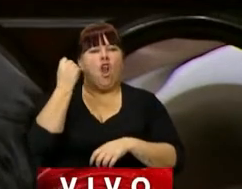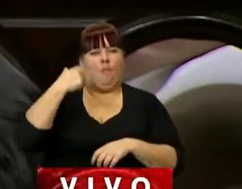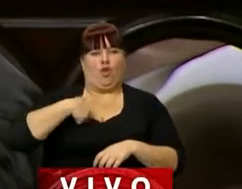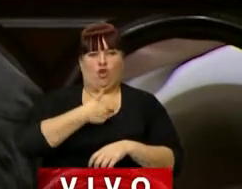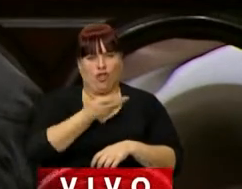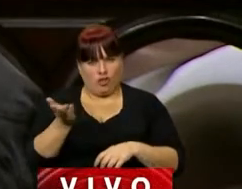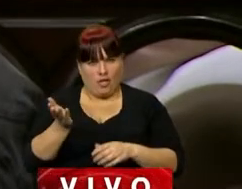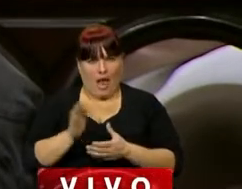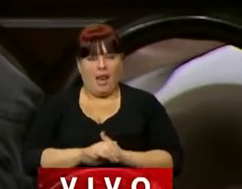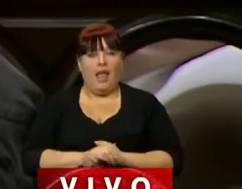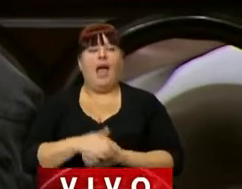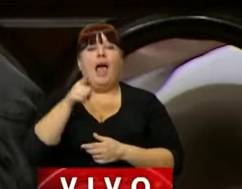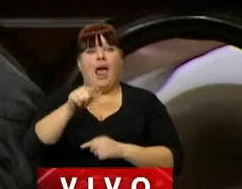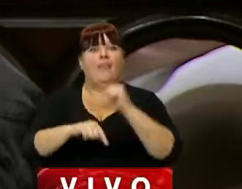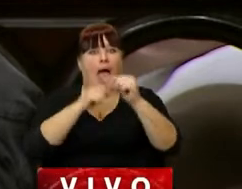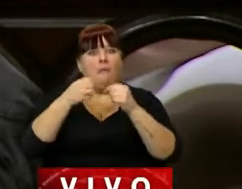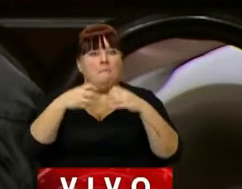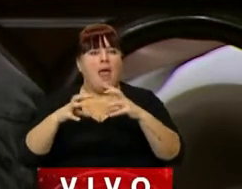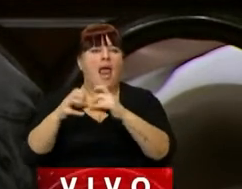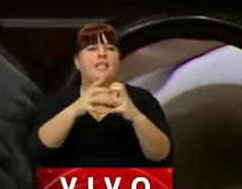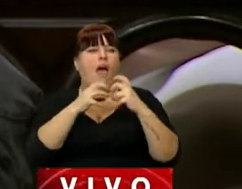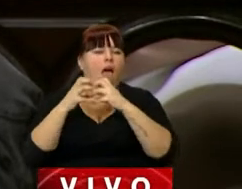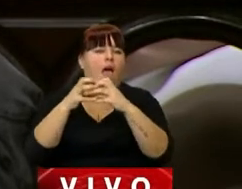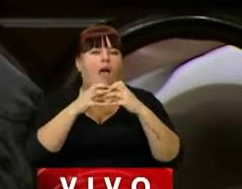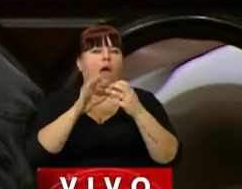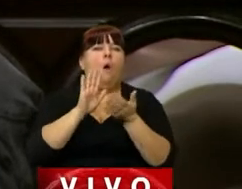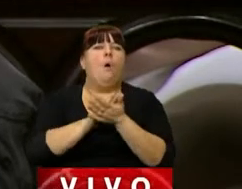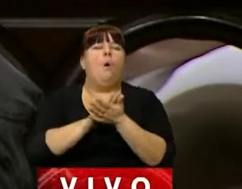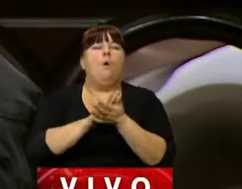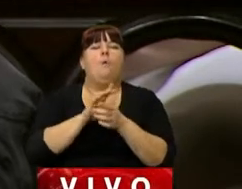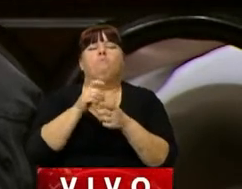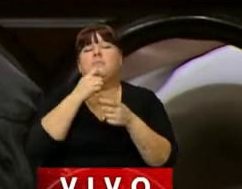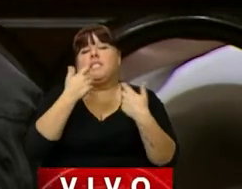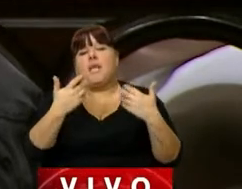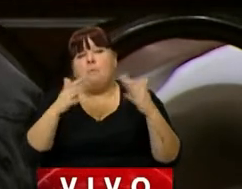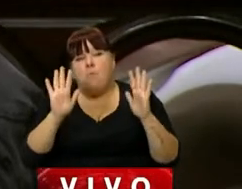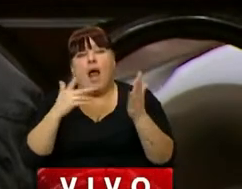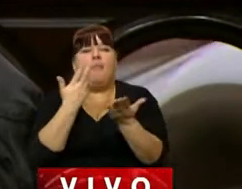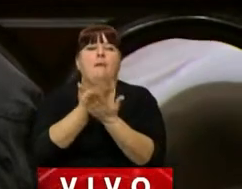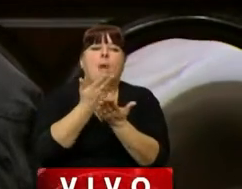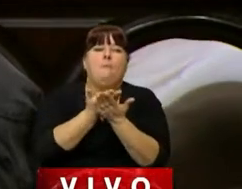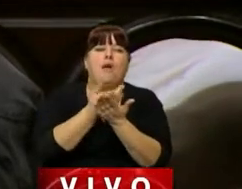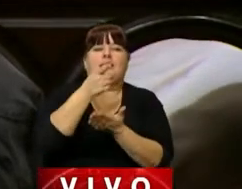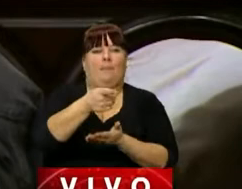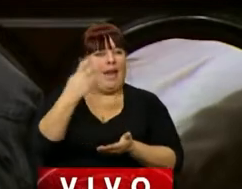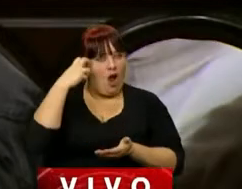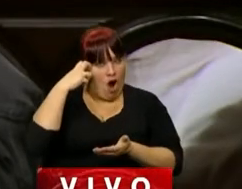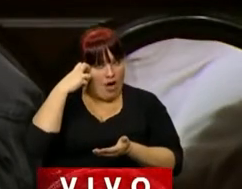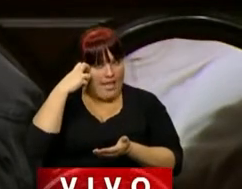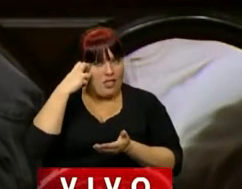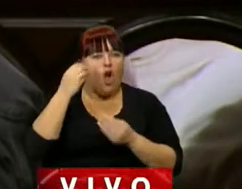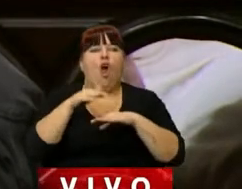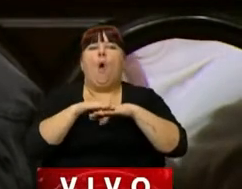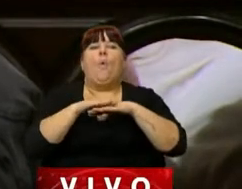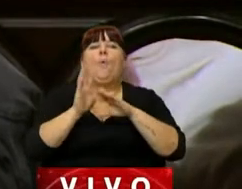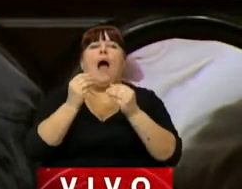Social. Ahí se empezó a discutir la posibilidad de proponer al Congreso las